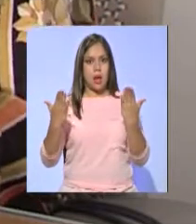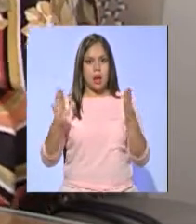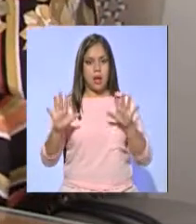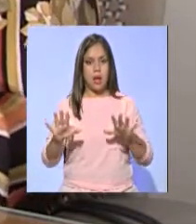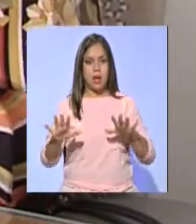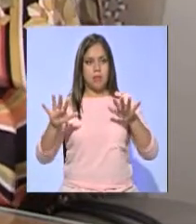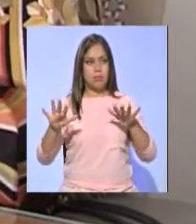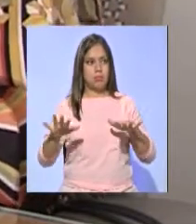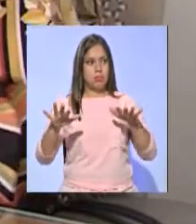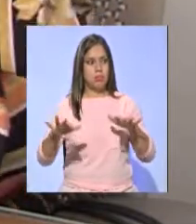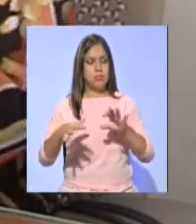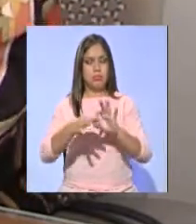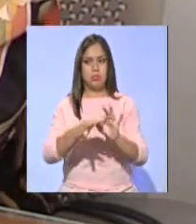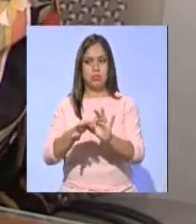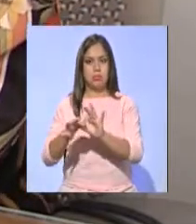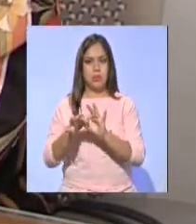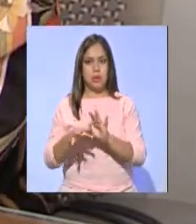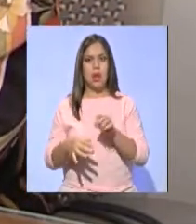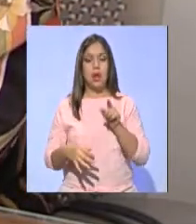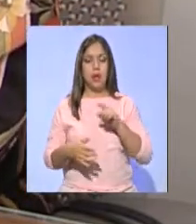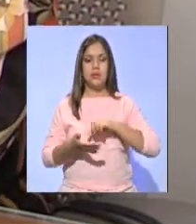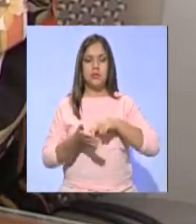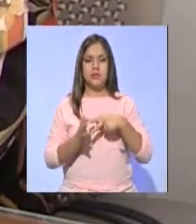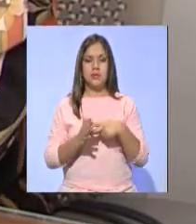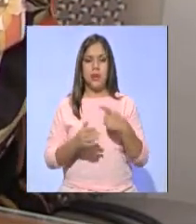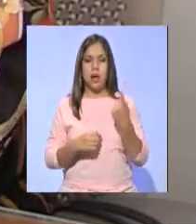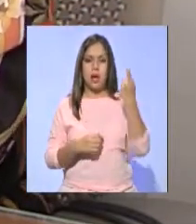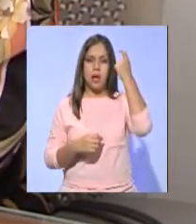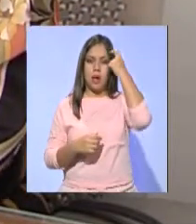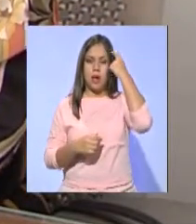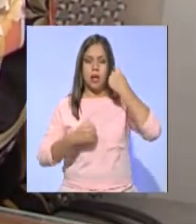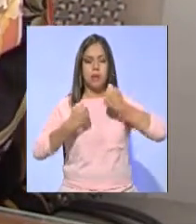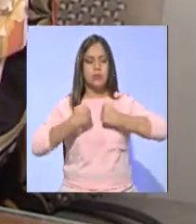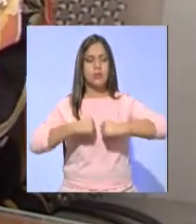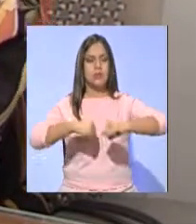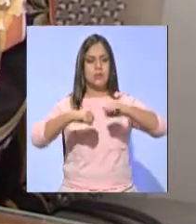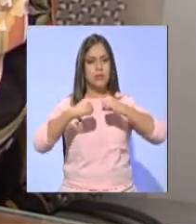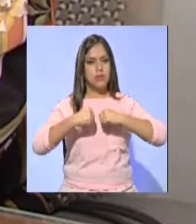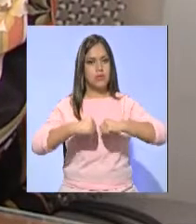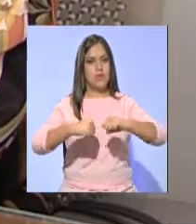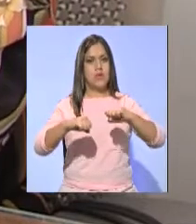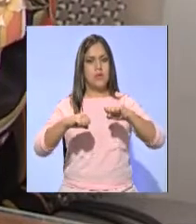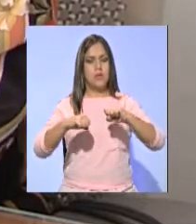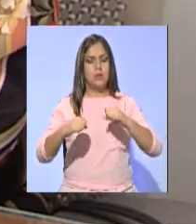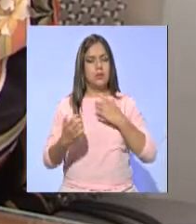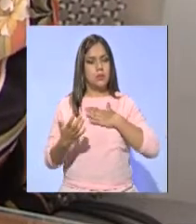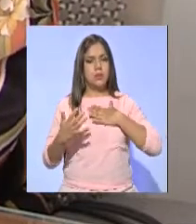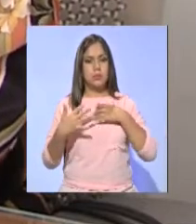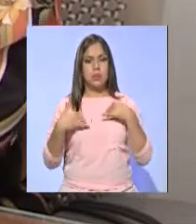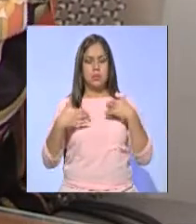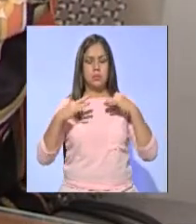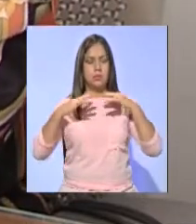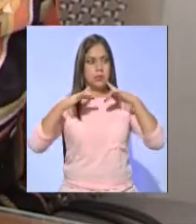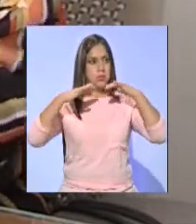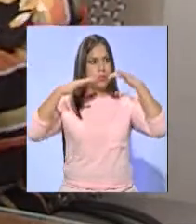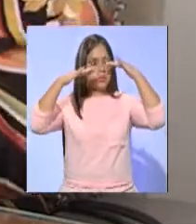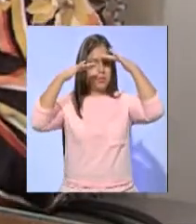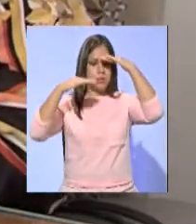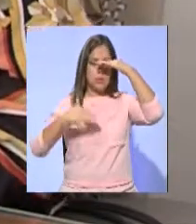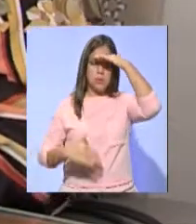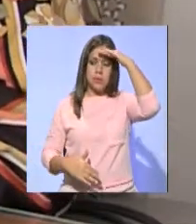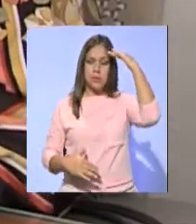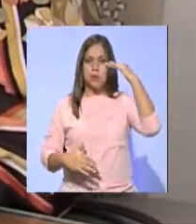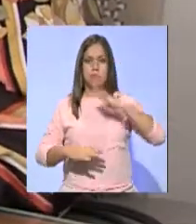todos mis compañeros de trabajo, eso requiere un esfuerzo de energía psíquica muy alto, que si